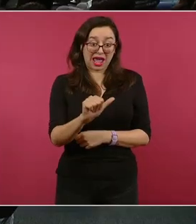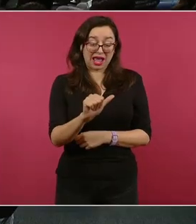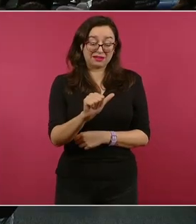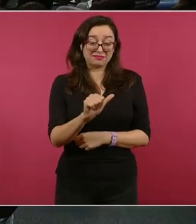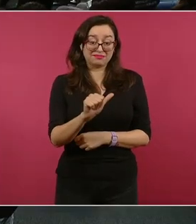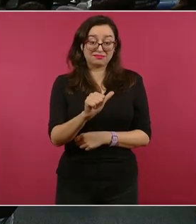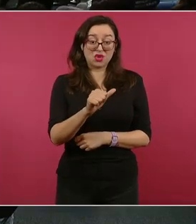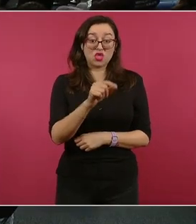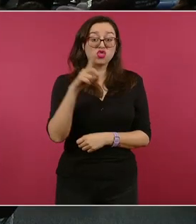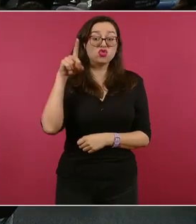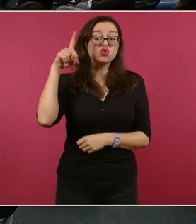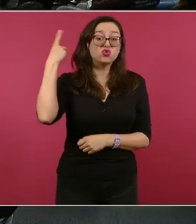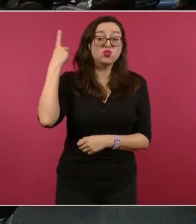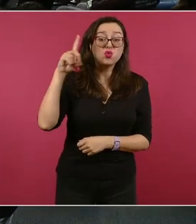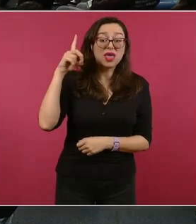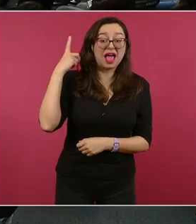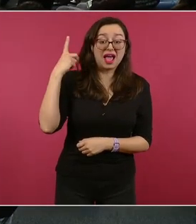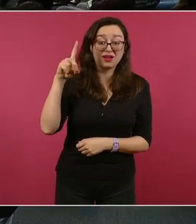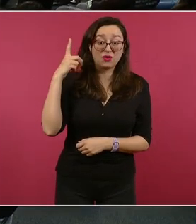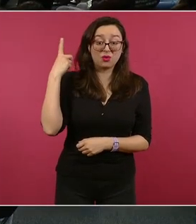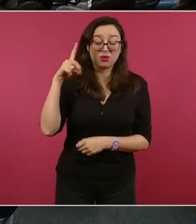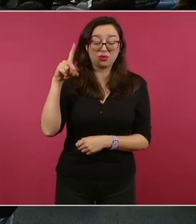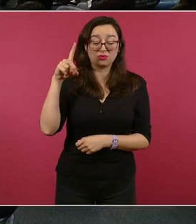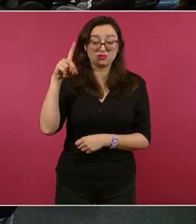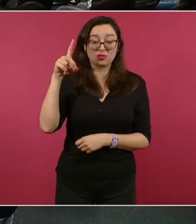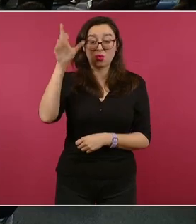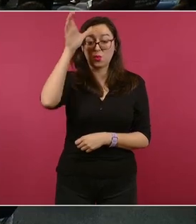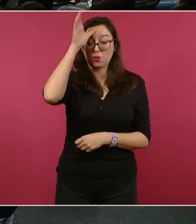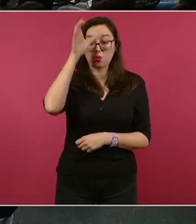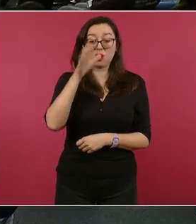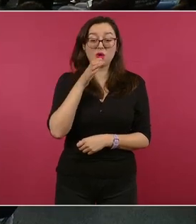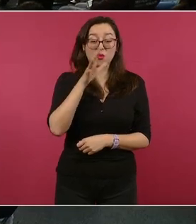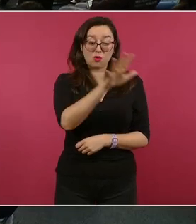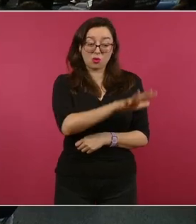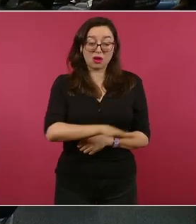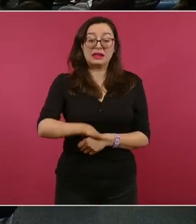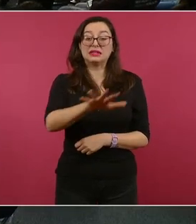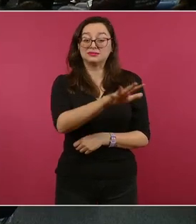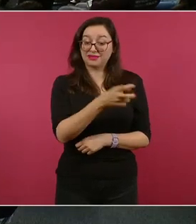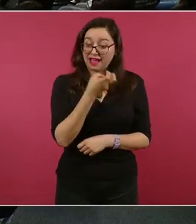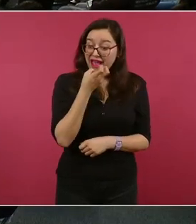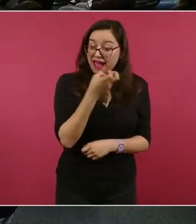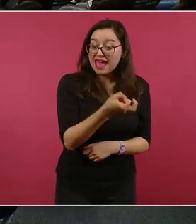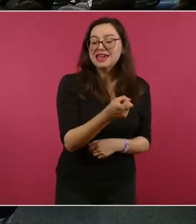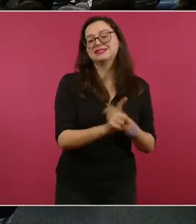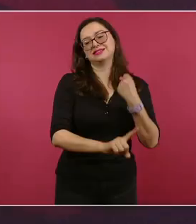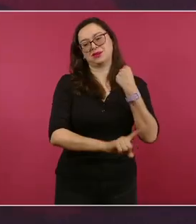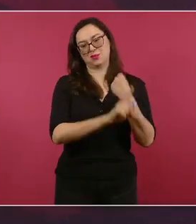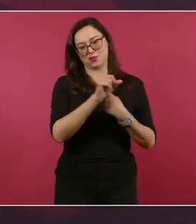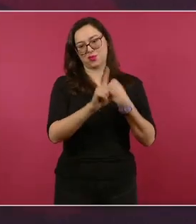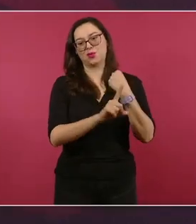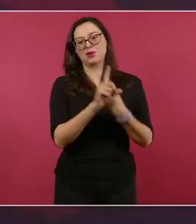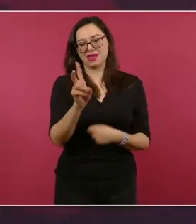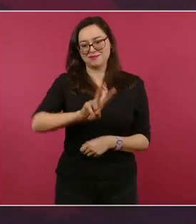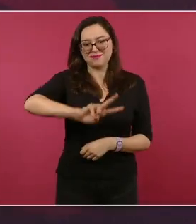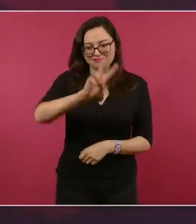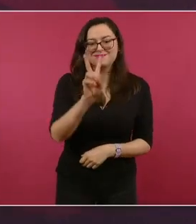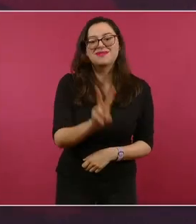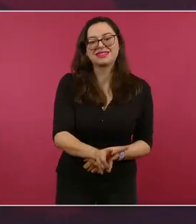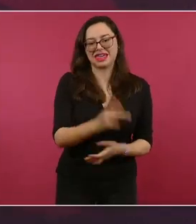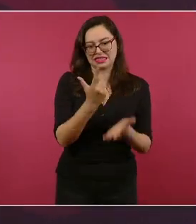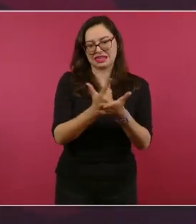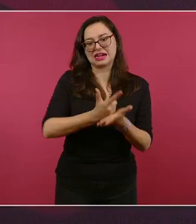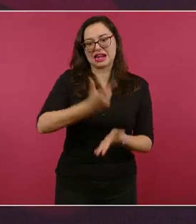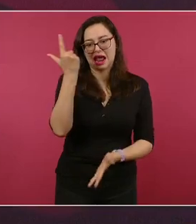del estado de Durango y de Coahuila. Ahí hubo una sobreexplotación